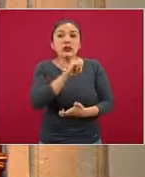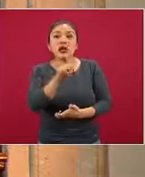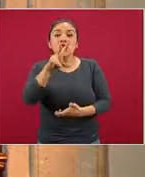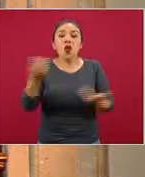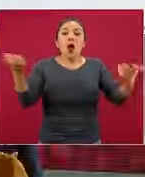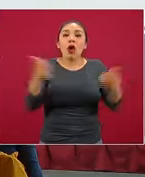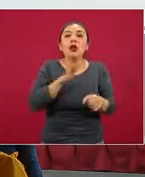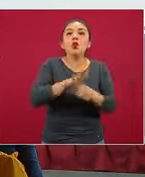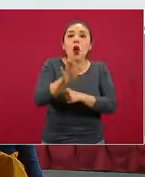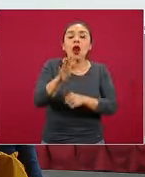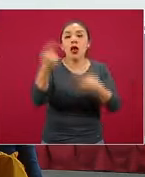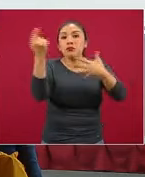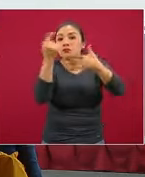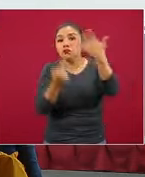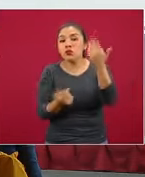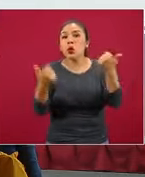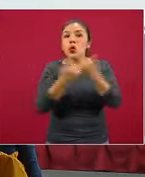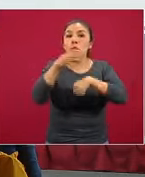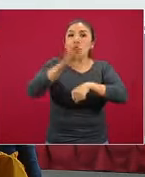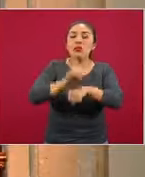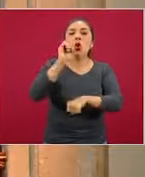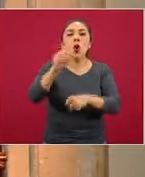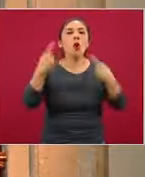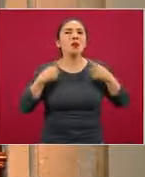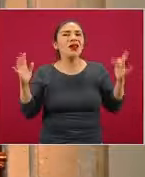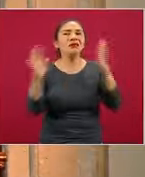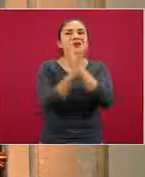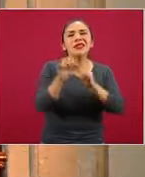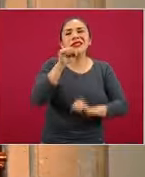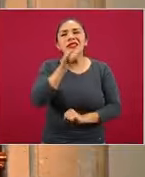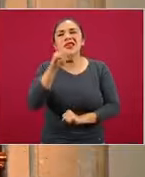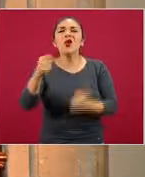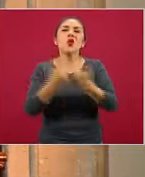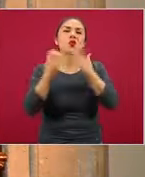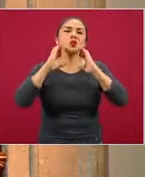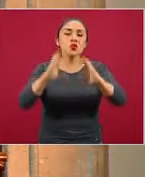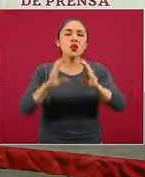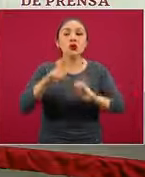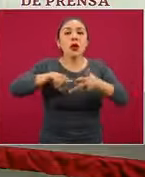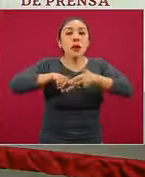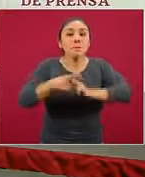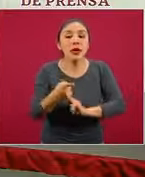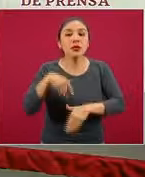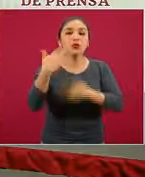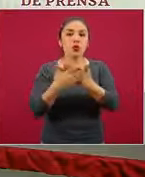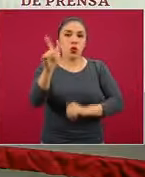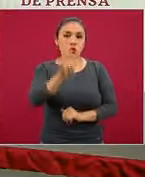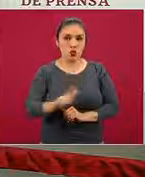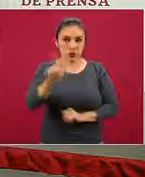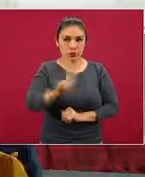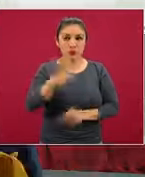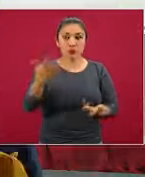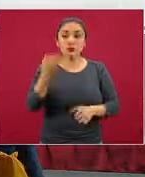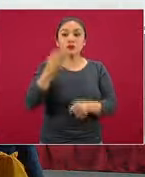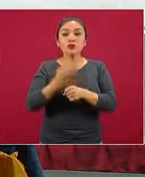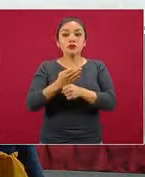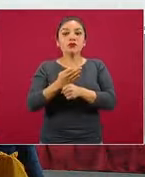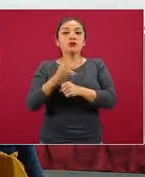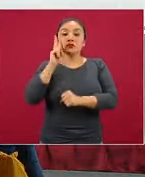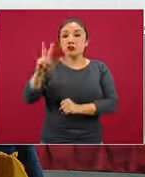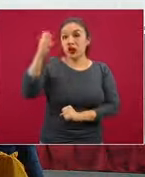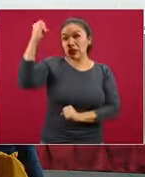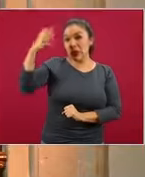realizar, o que podrán realizar pero con menos aforo y con mucho más cuidado a partir de lunes. Entonces, vamos a dejar el